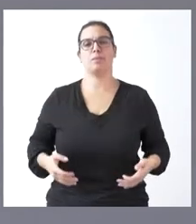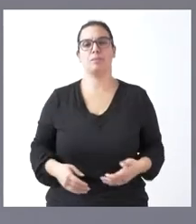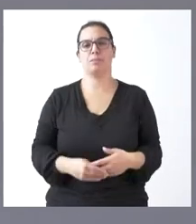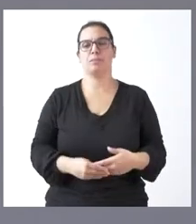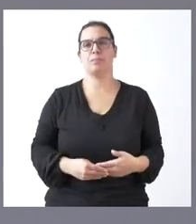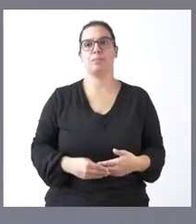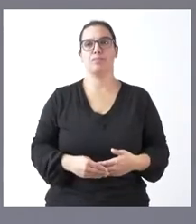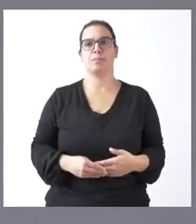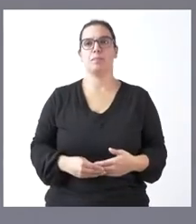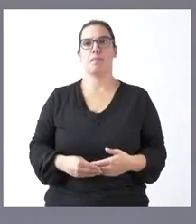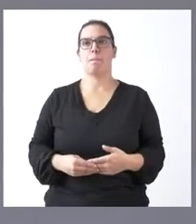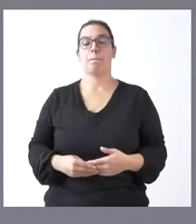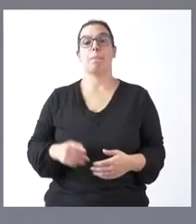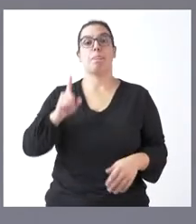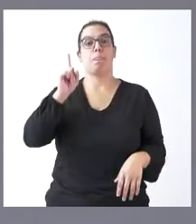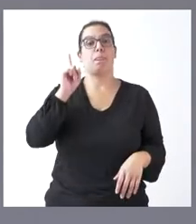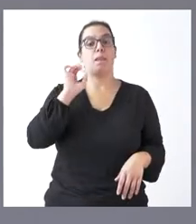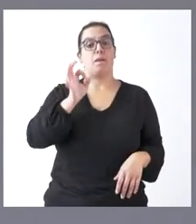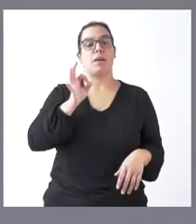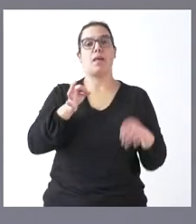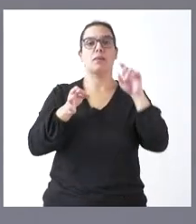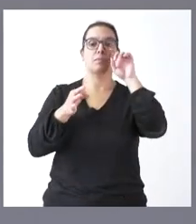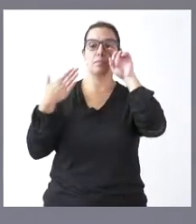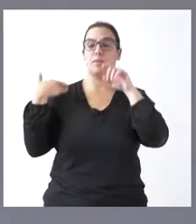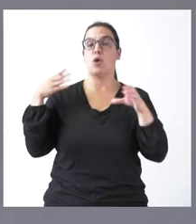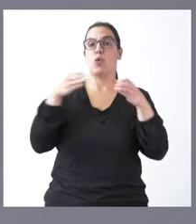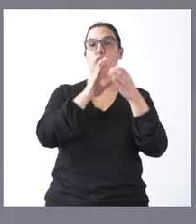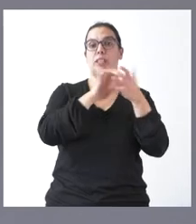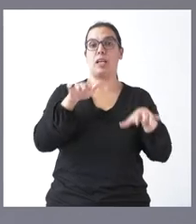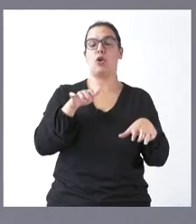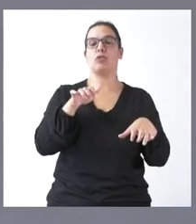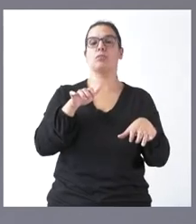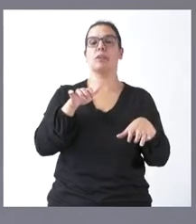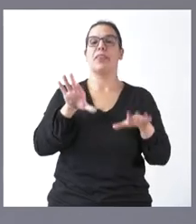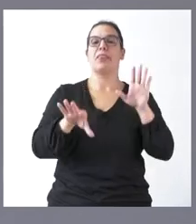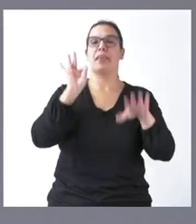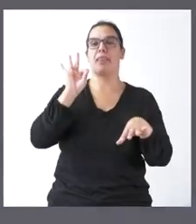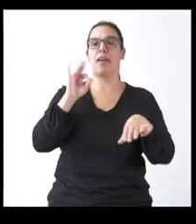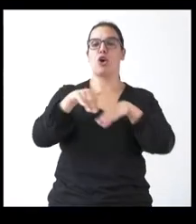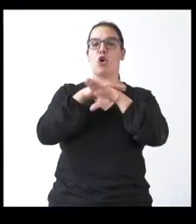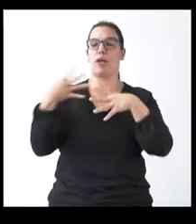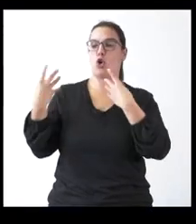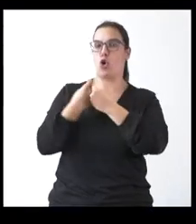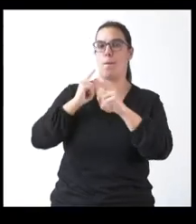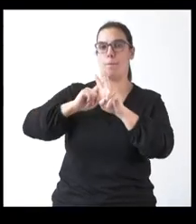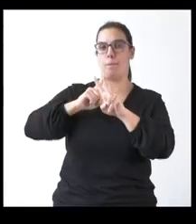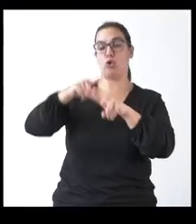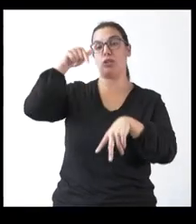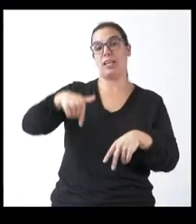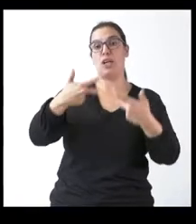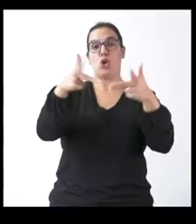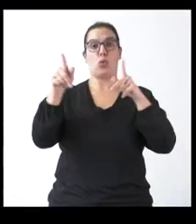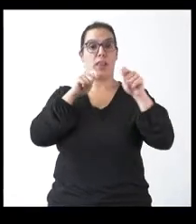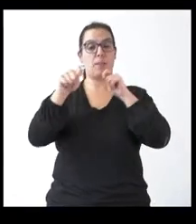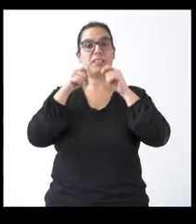que desde que la junta ha puesto por gobernar con vox en estas ruedas de prensa siempre se